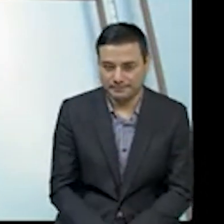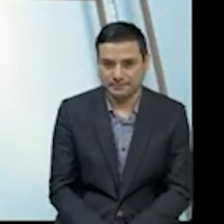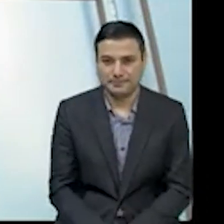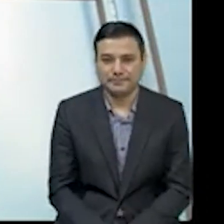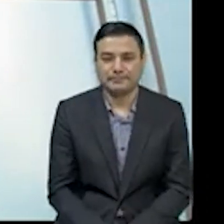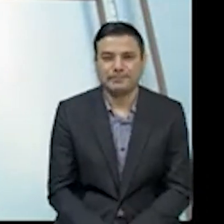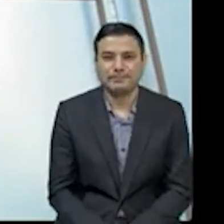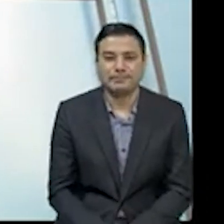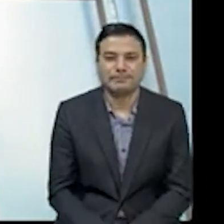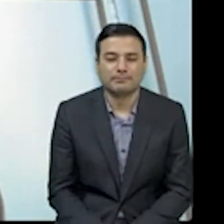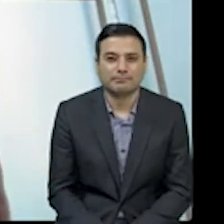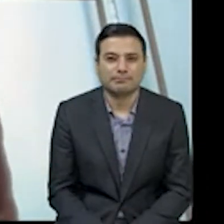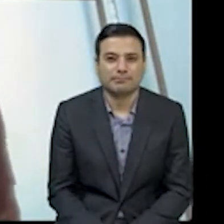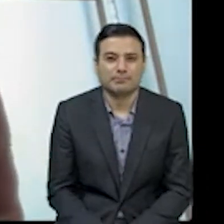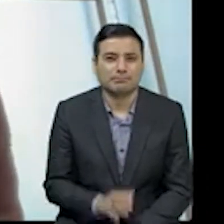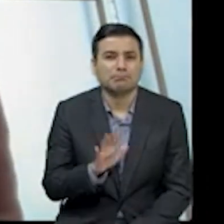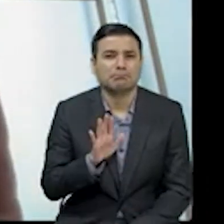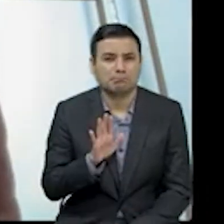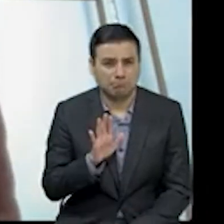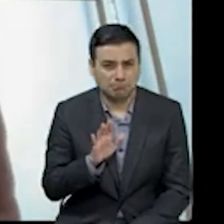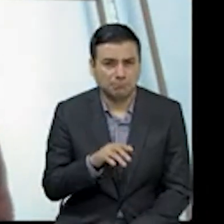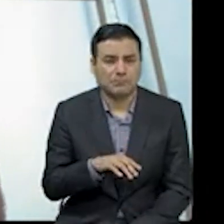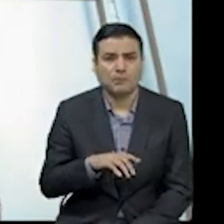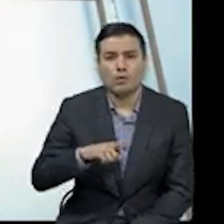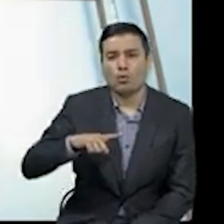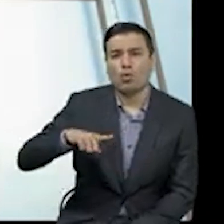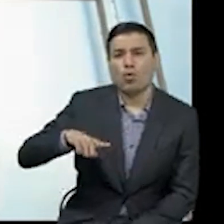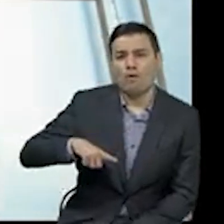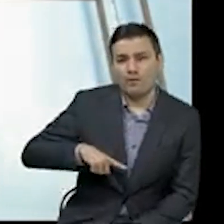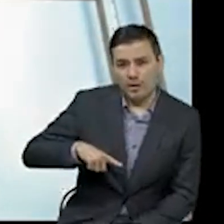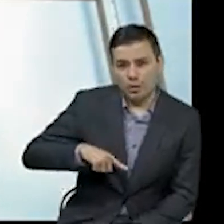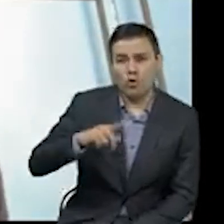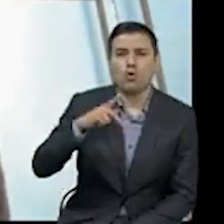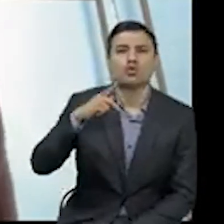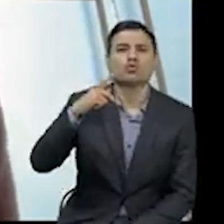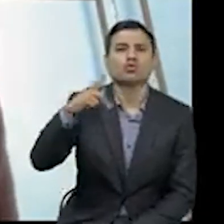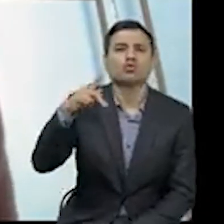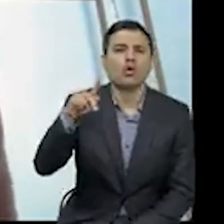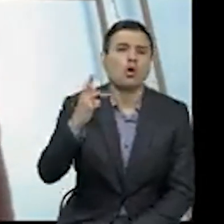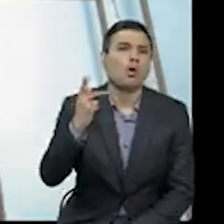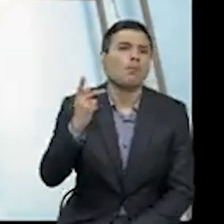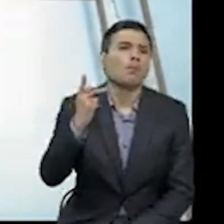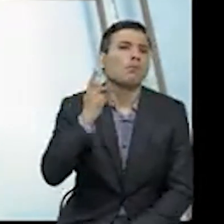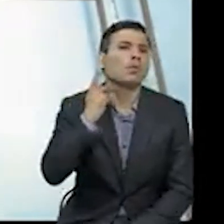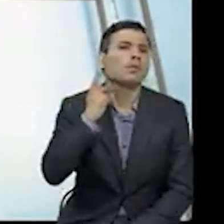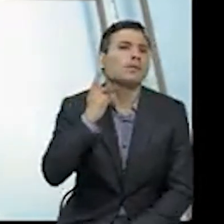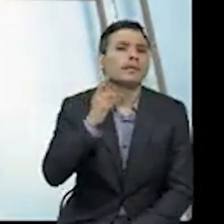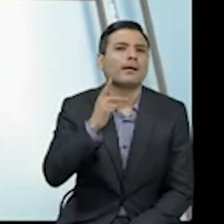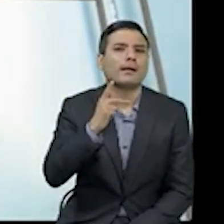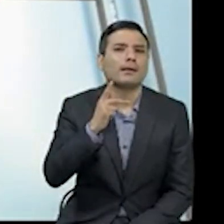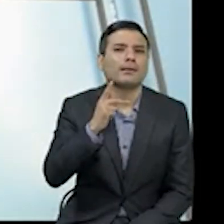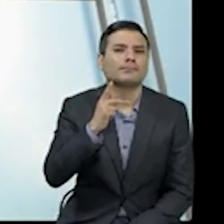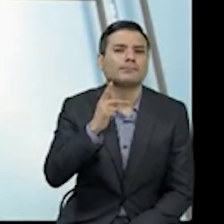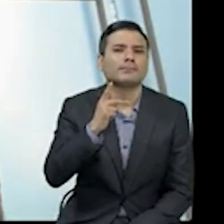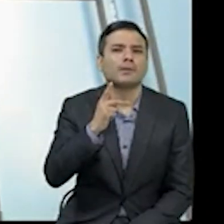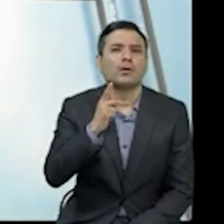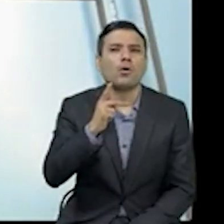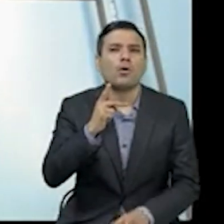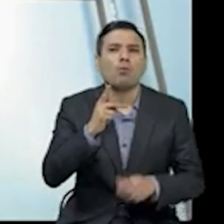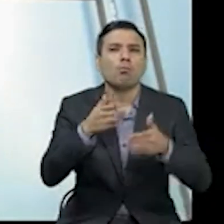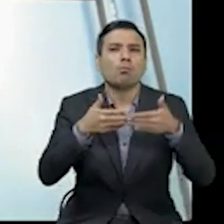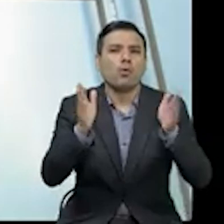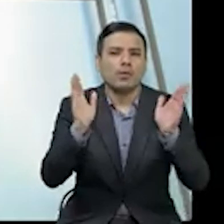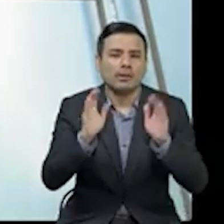Pueden estar de acuerdo, ¿no?, con las políticas públicas, pero hay que cumplirlas. Pueden estar de acuerdo o